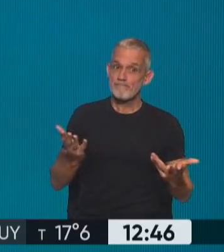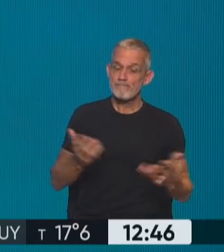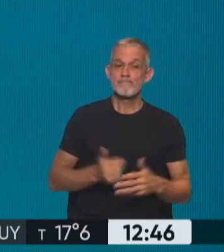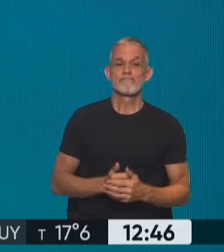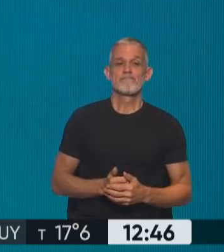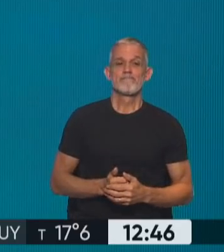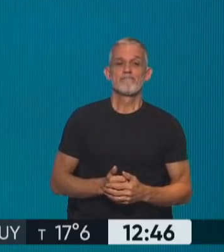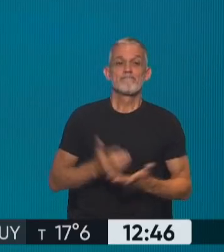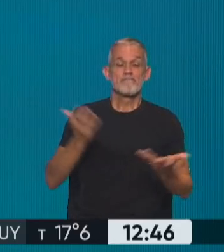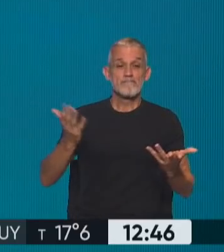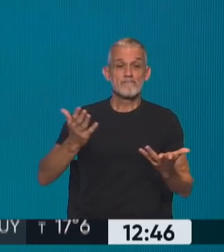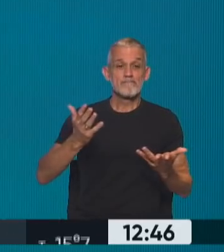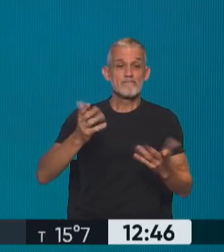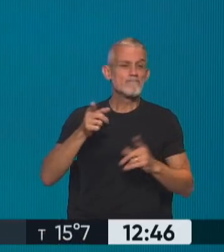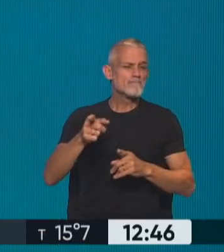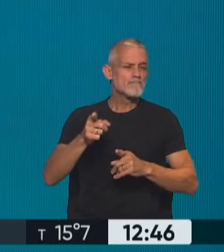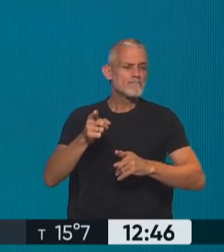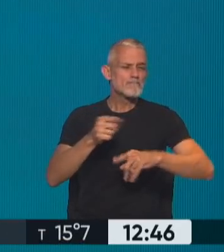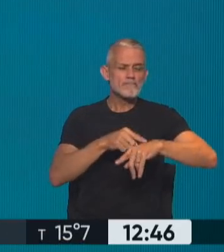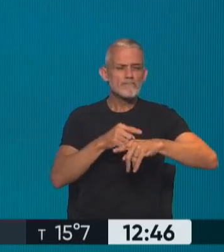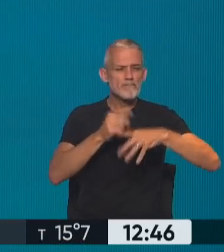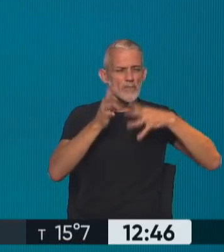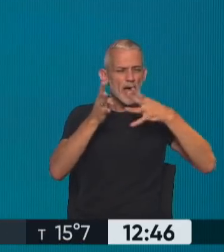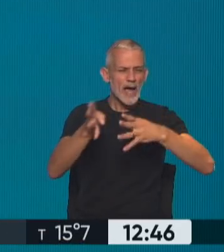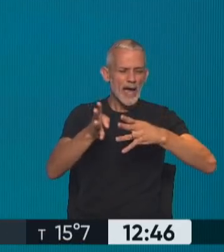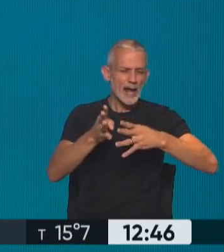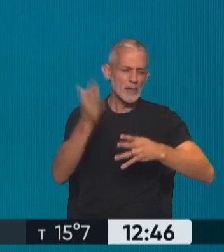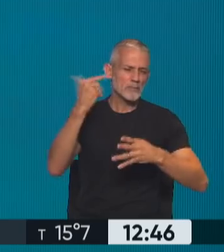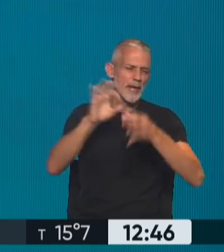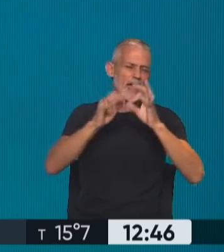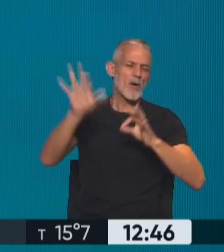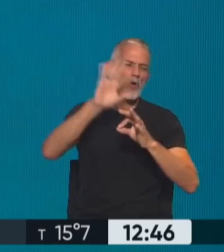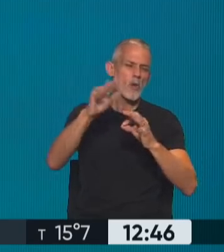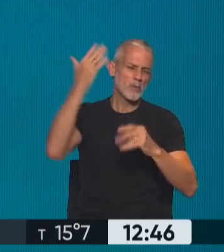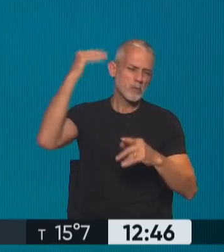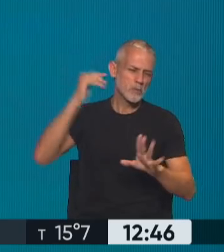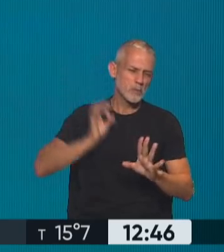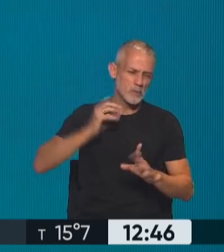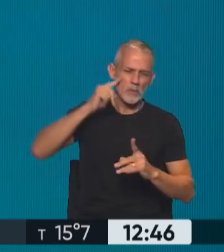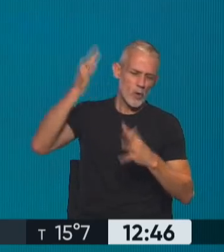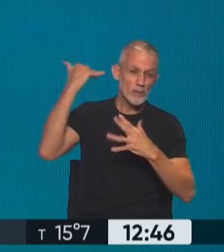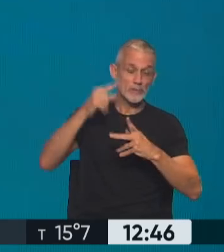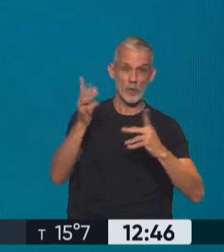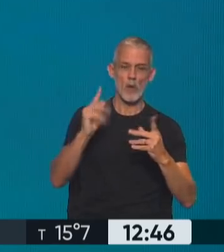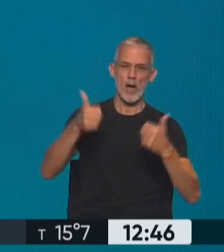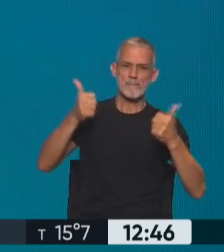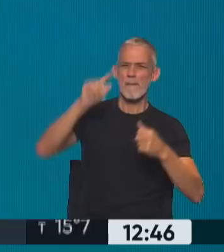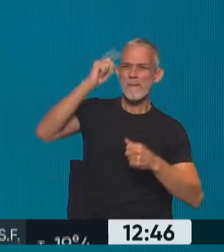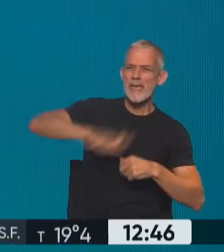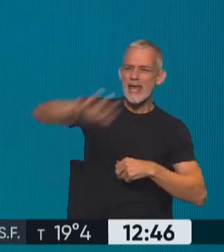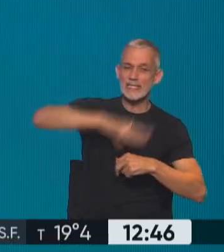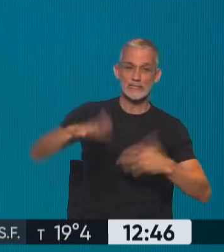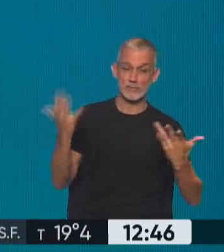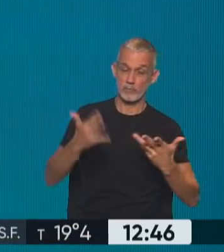Cuando finaliza la guerra, en la Europa de la posguerra, surge claramente la idea del estado de bienestar. El